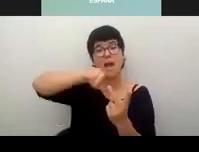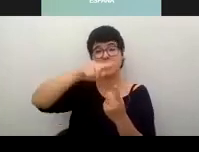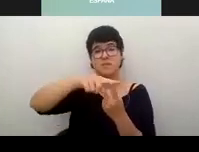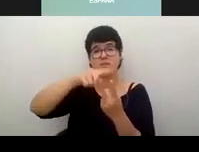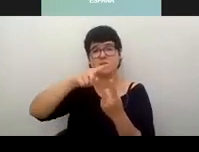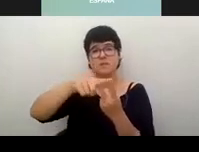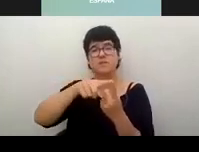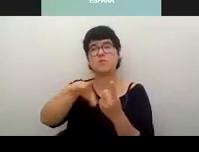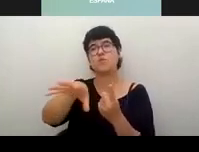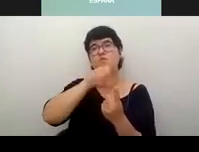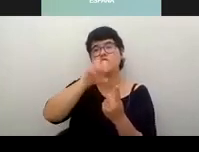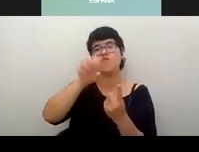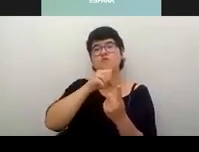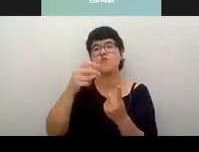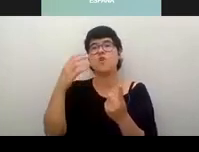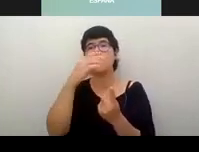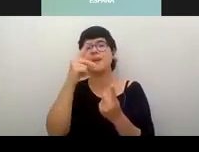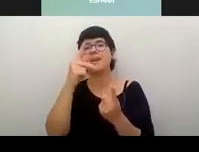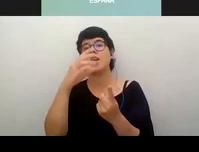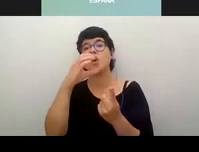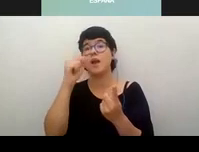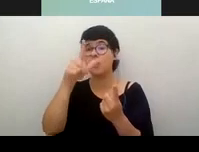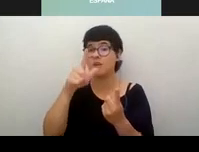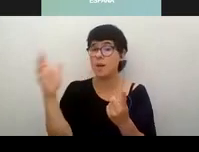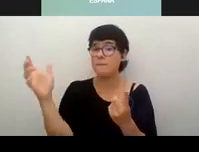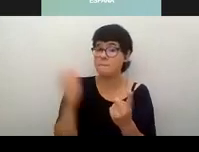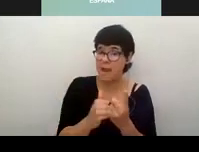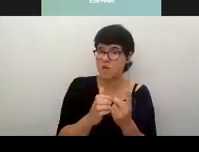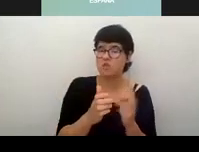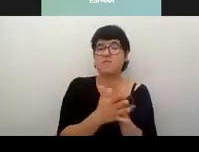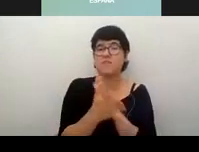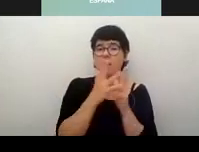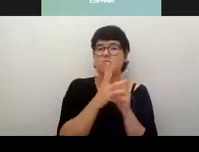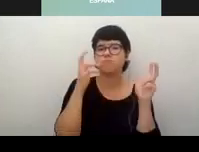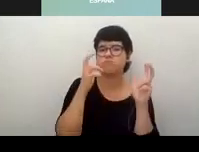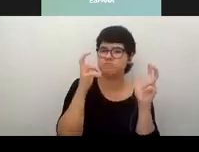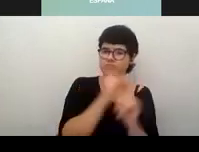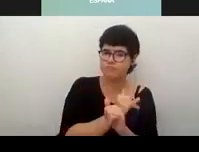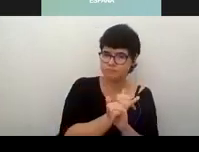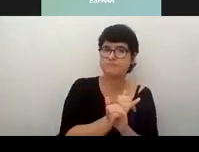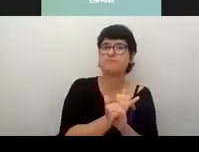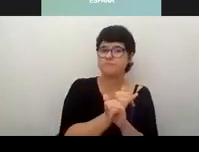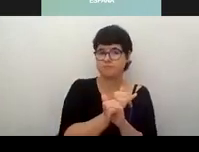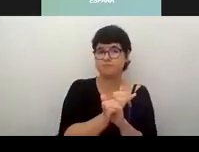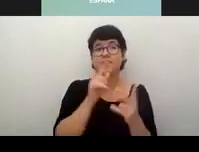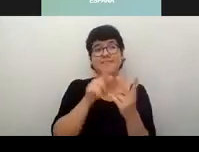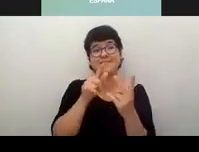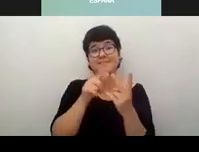menos calorías y, por tanto, menos tendencia al sobrepeso que si predominan los